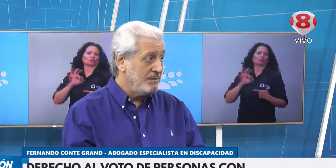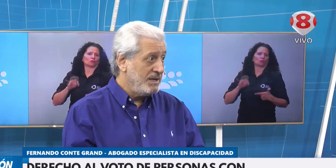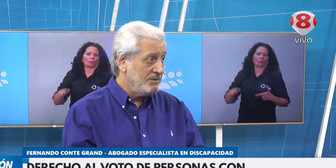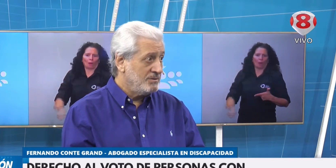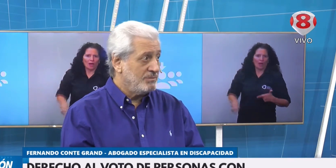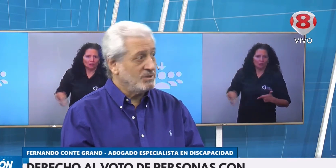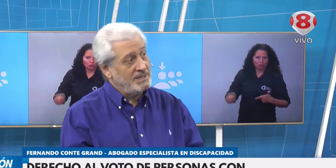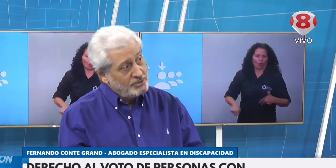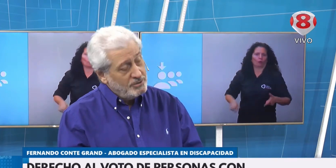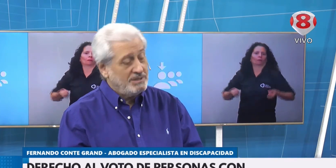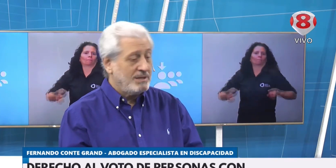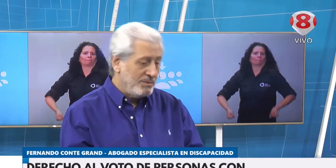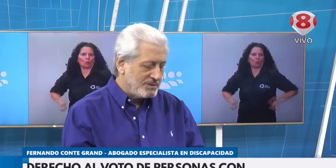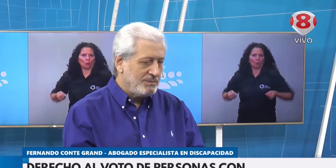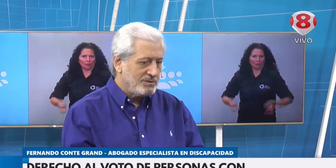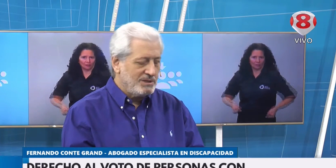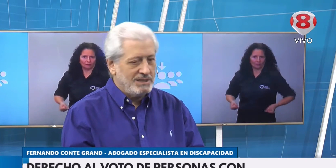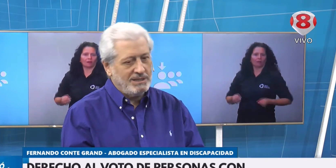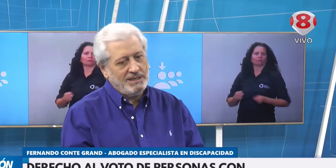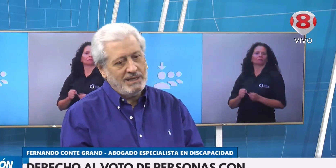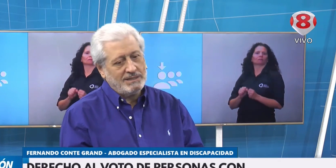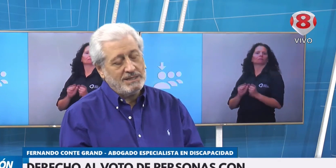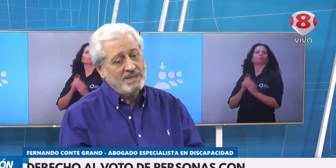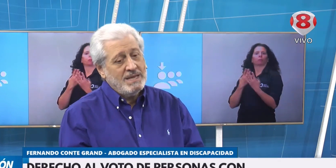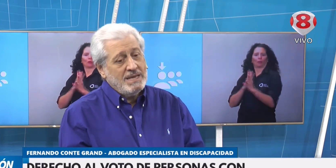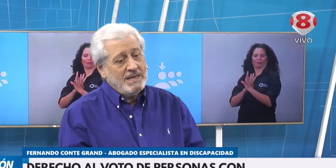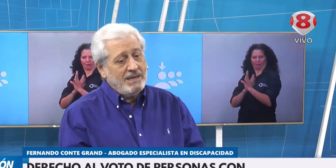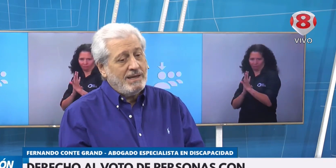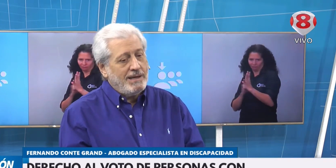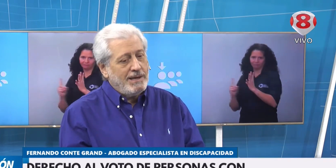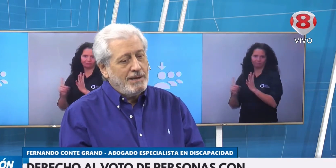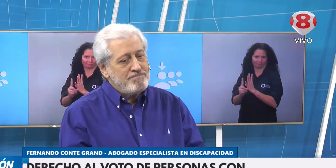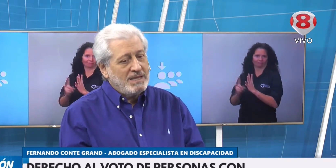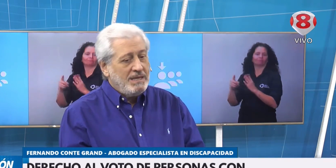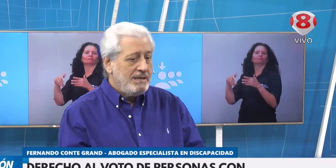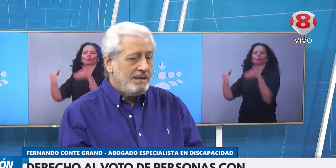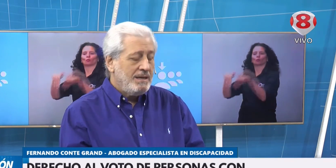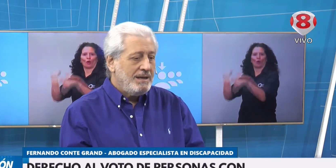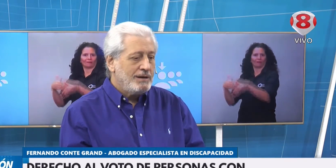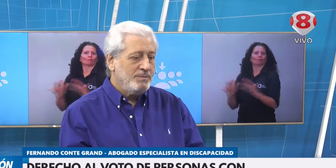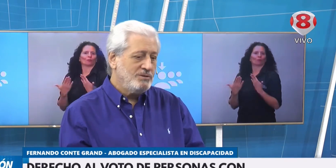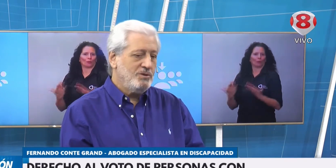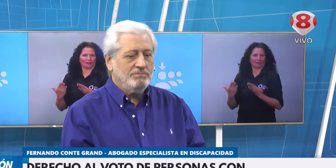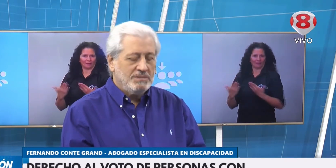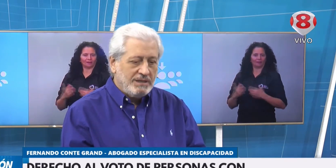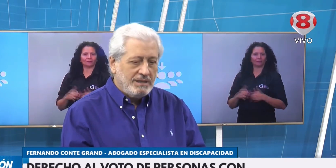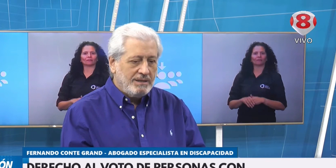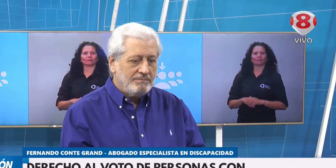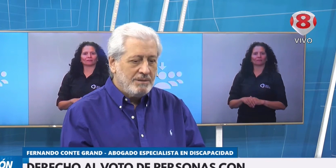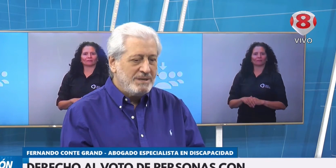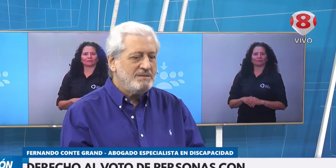elegidas también no o sea puede ser elector y también puede ser una persona electa eh Y la